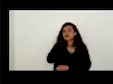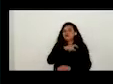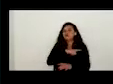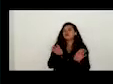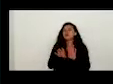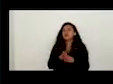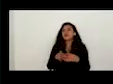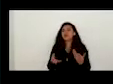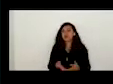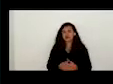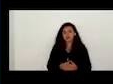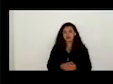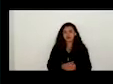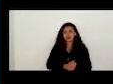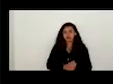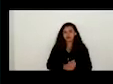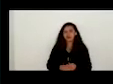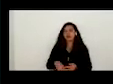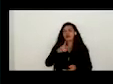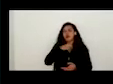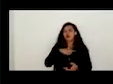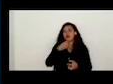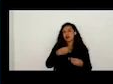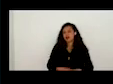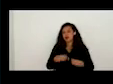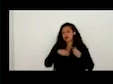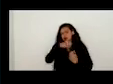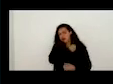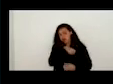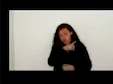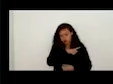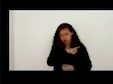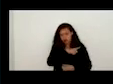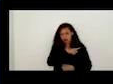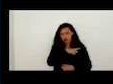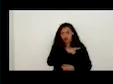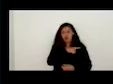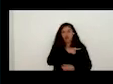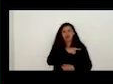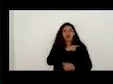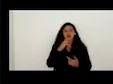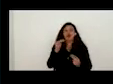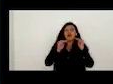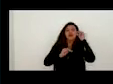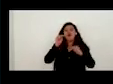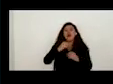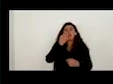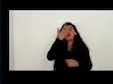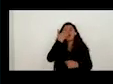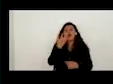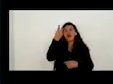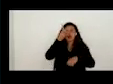Debo tratar de que esa vida saludable, esa alimentación saludable, pues guarde esa proporción de 5 al día, es